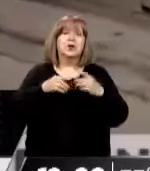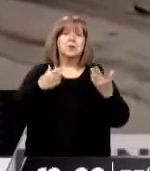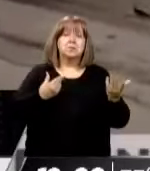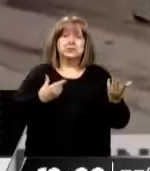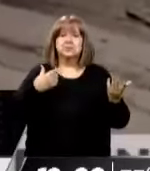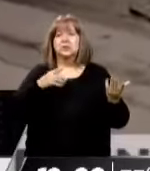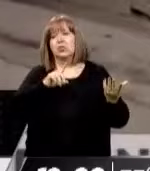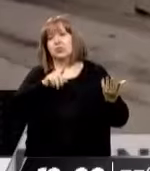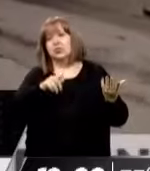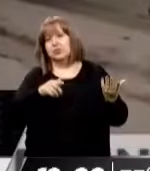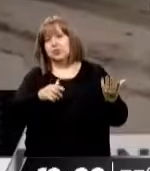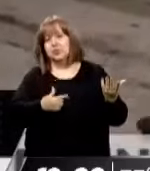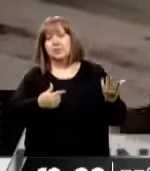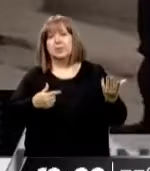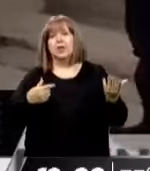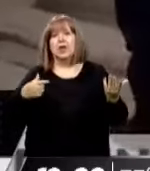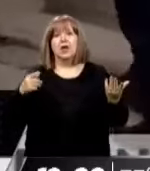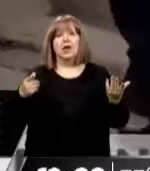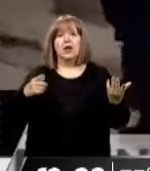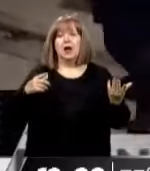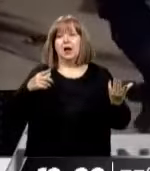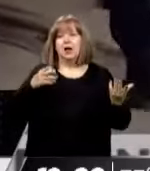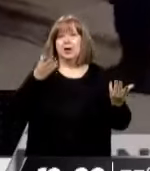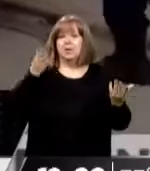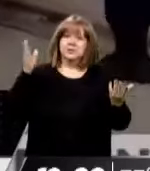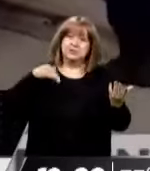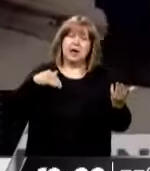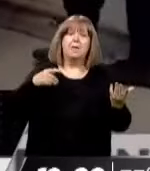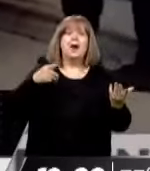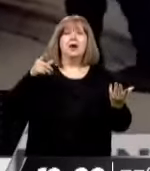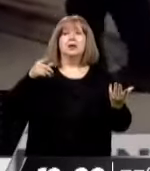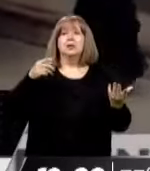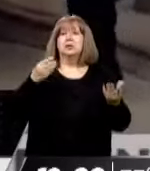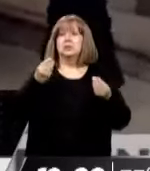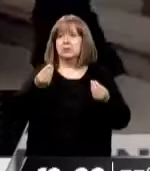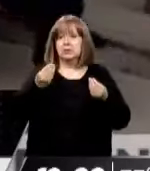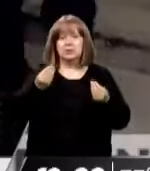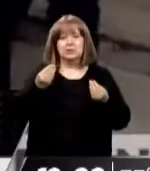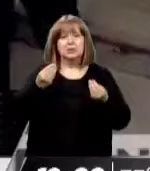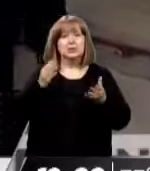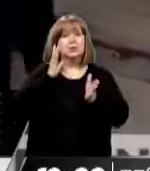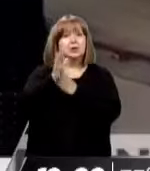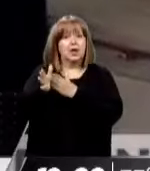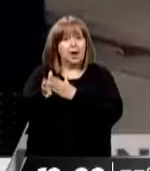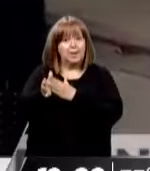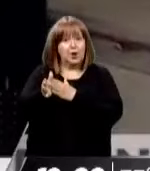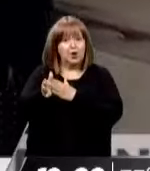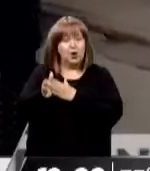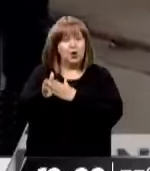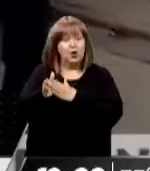por la justicia y fue ahí donde no volvió, no se allanó el reclamo judicial en Chile, y siempre en los